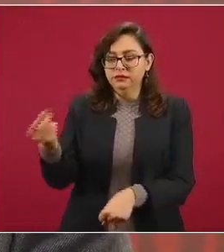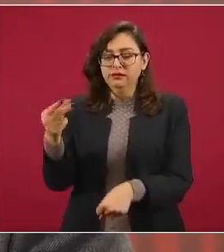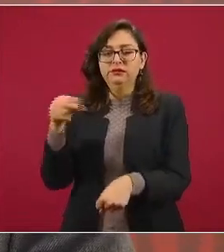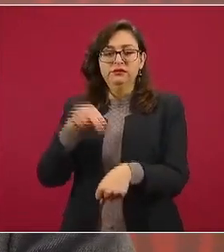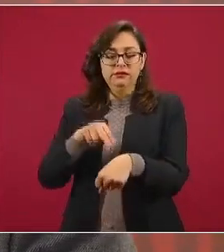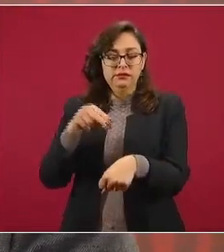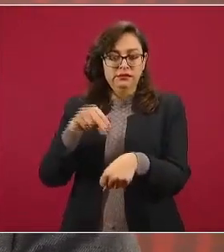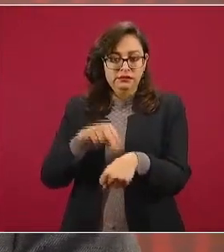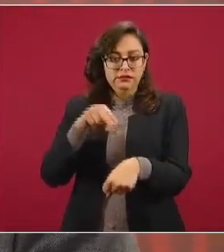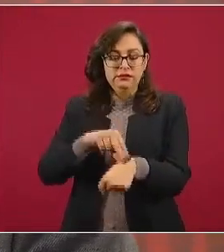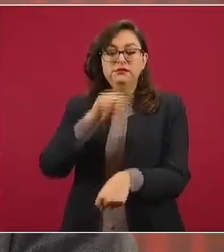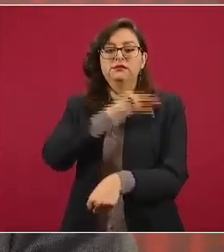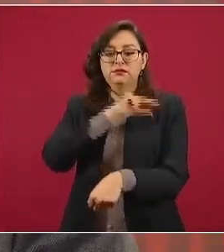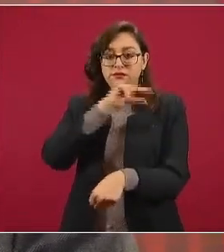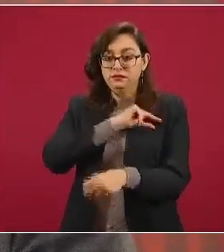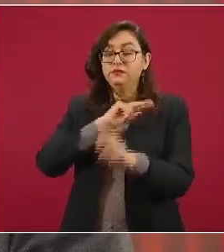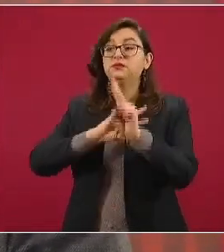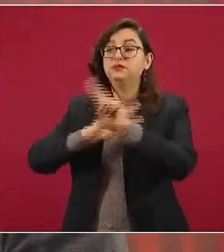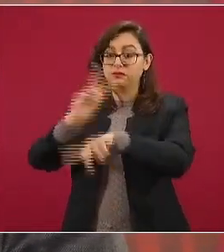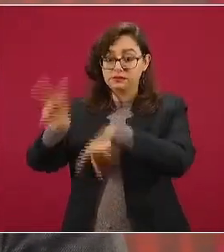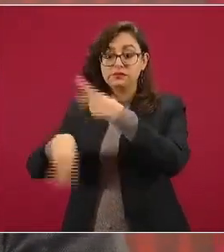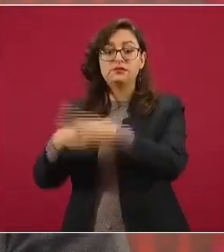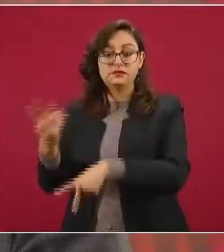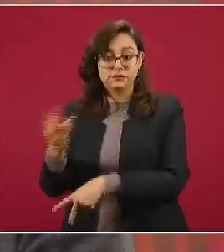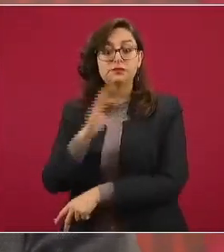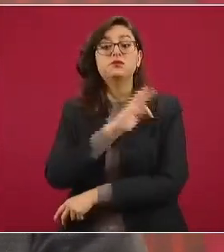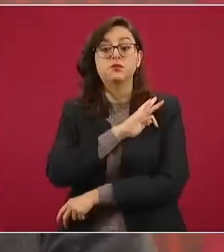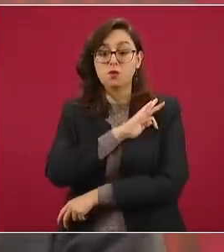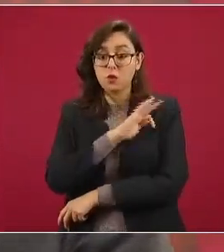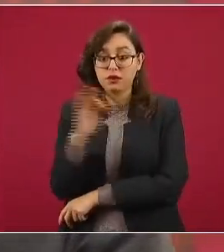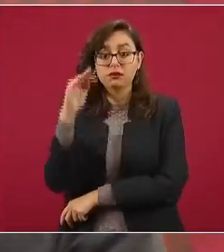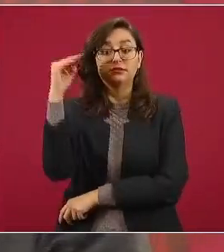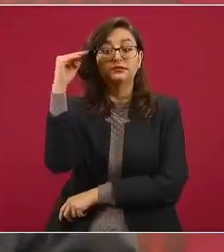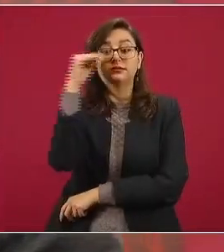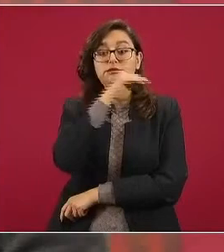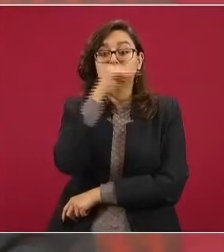de acuerdo al procedimiento que se va a estar